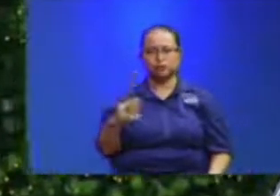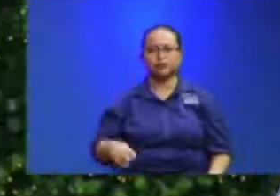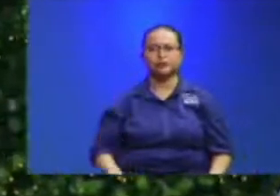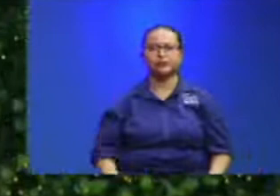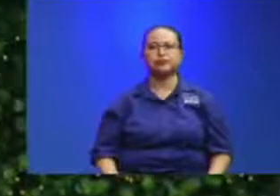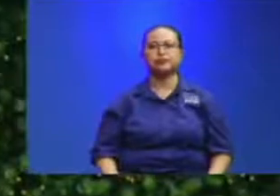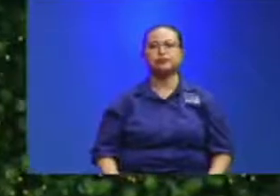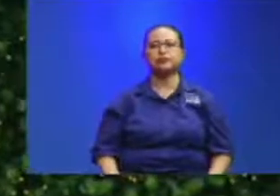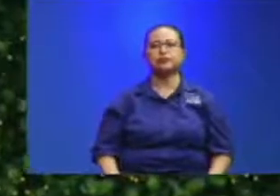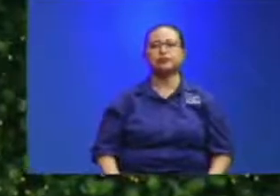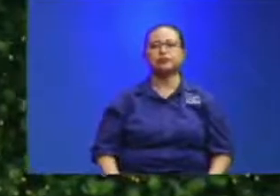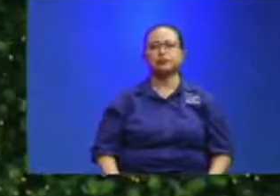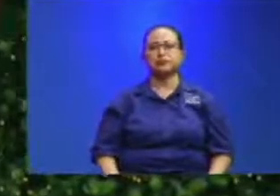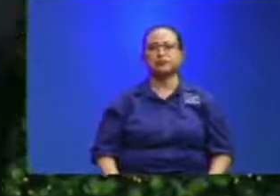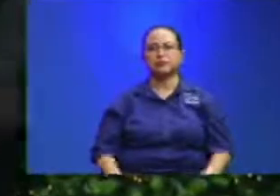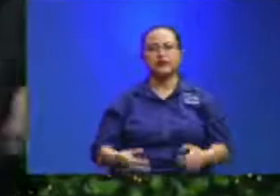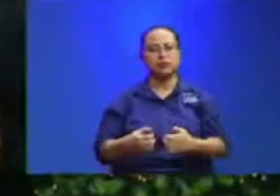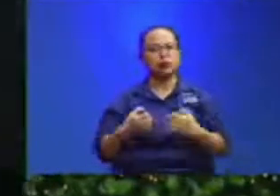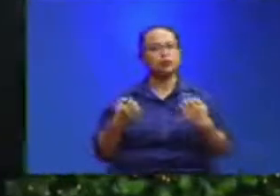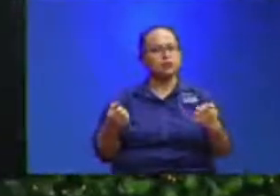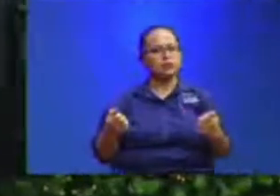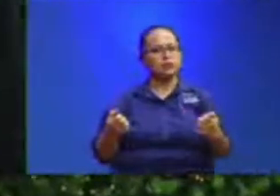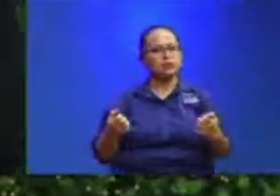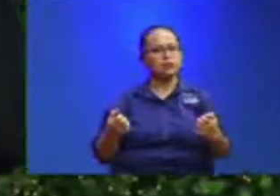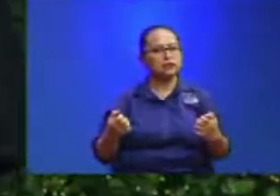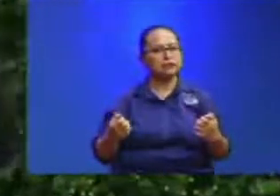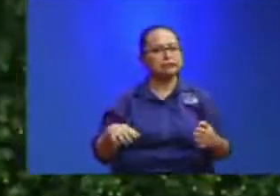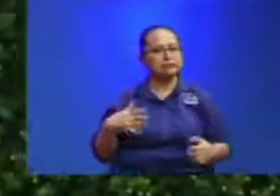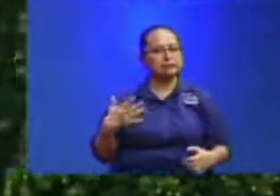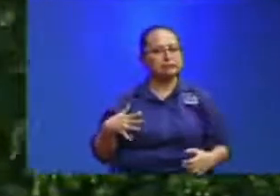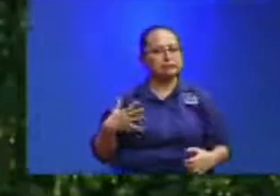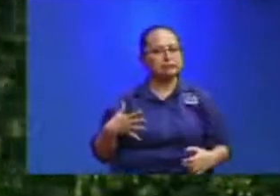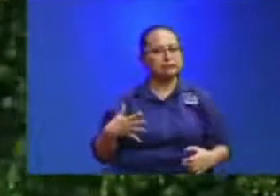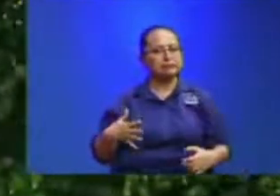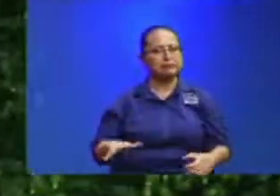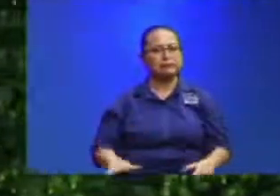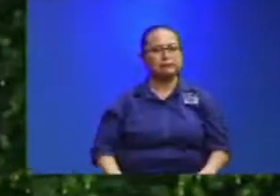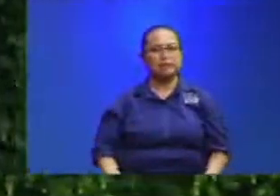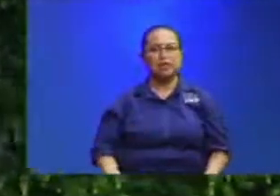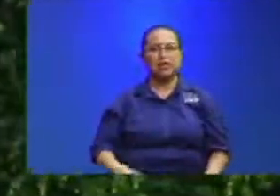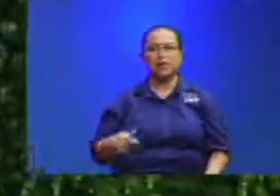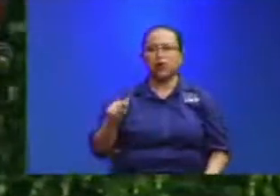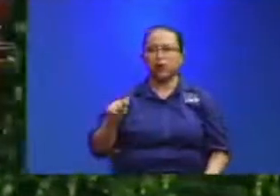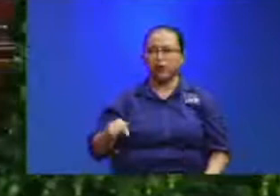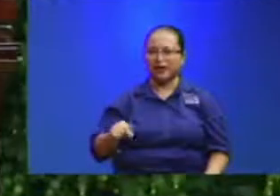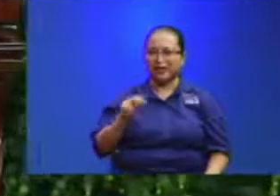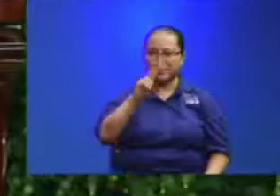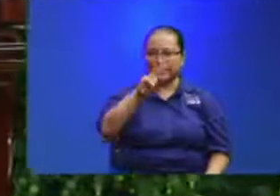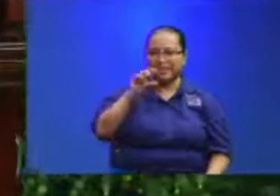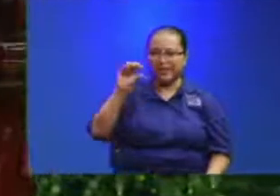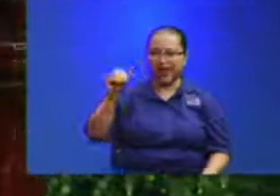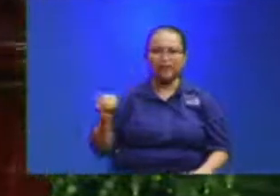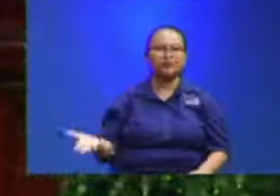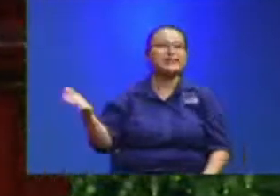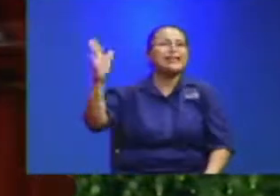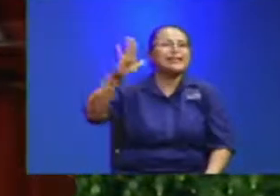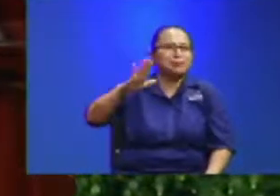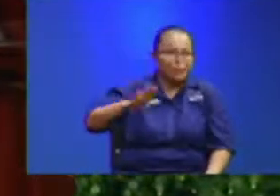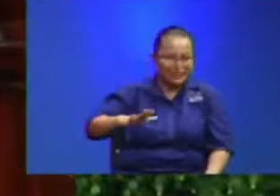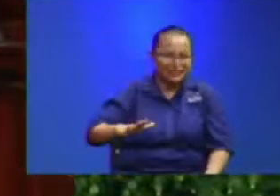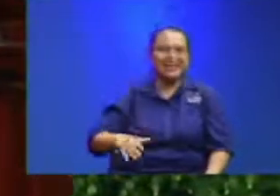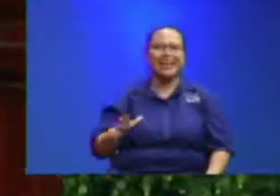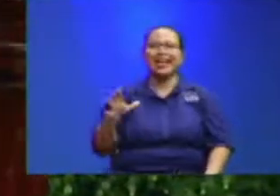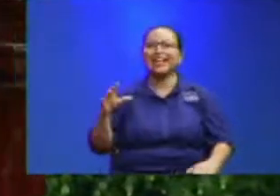mayor cosa y entonces ahí hermano mira ahora tengo 20 años de casa la hora que me lo viene decir si ya tengo mi piedra de tropiezo